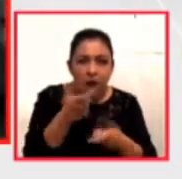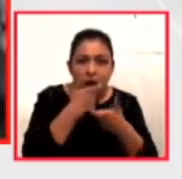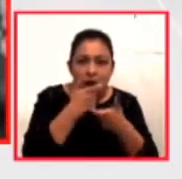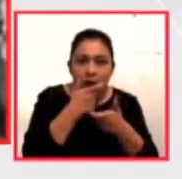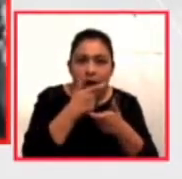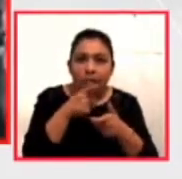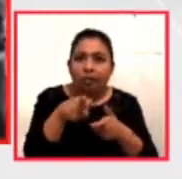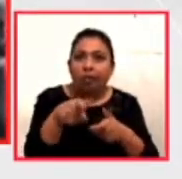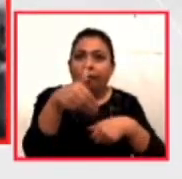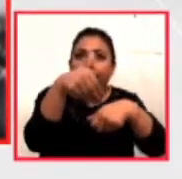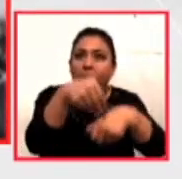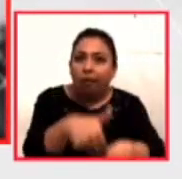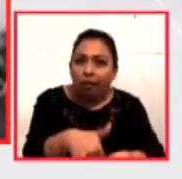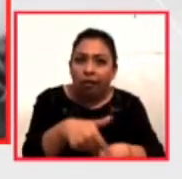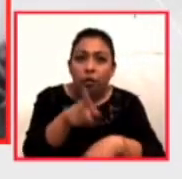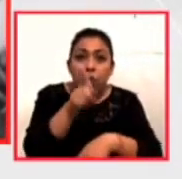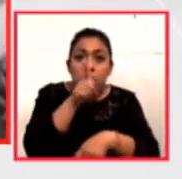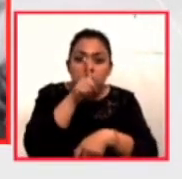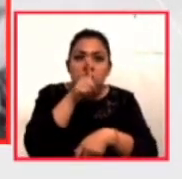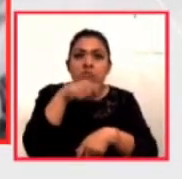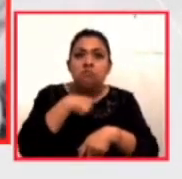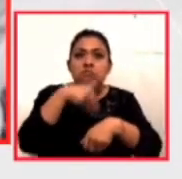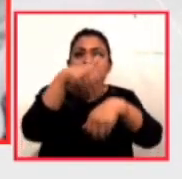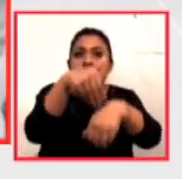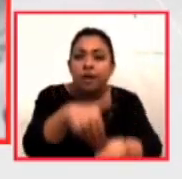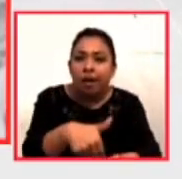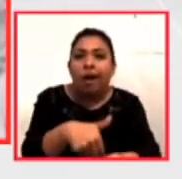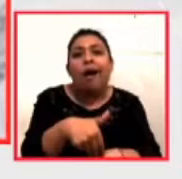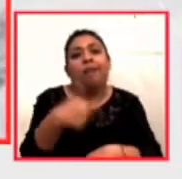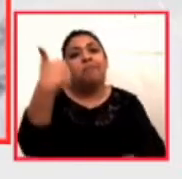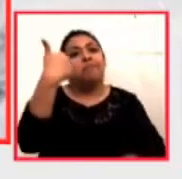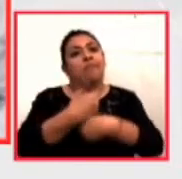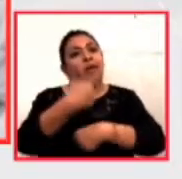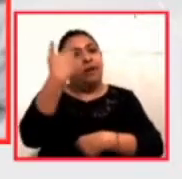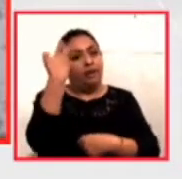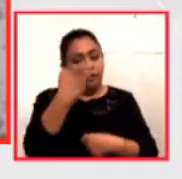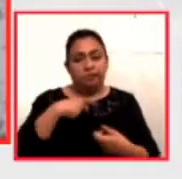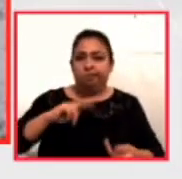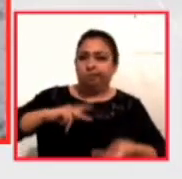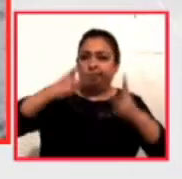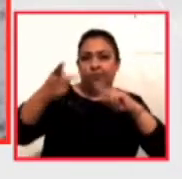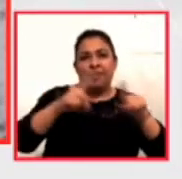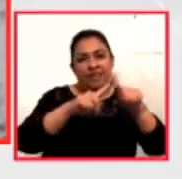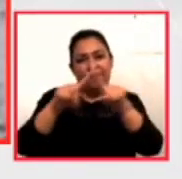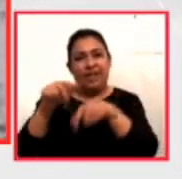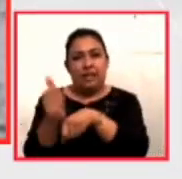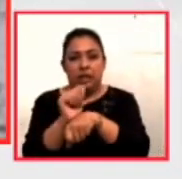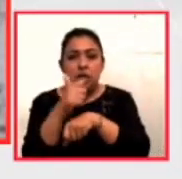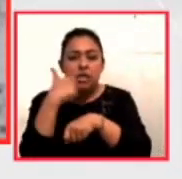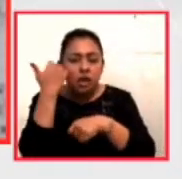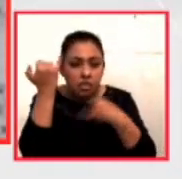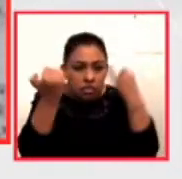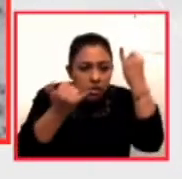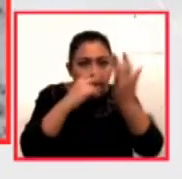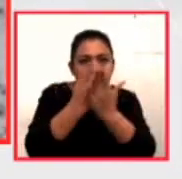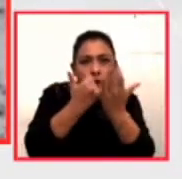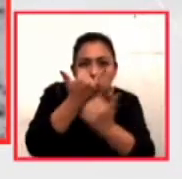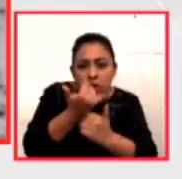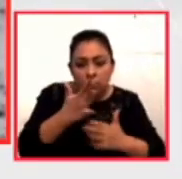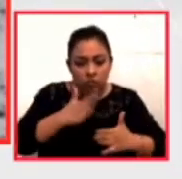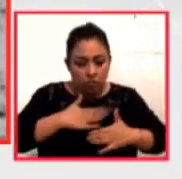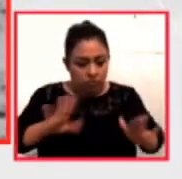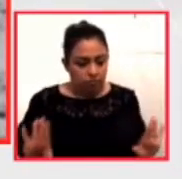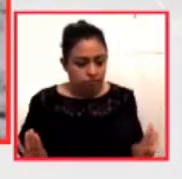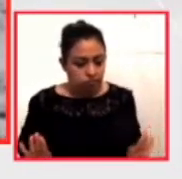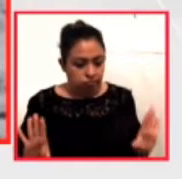soy. Contrario a lo que sucede con otros actores, Héctor Bonilla trató de crear proyectos propios que modificaran la forma de hacer televisión.